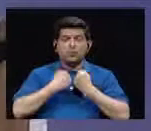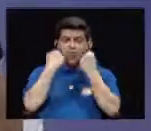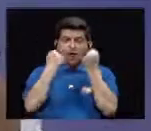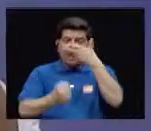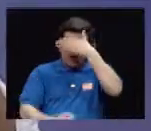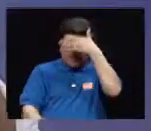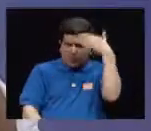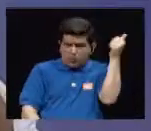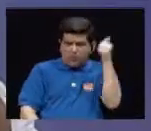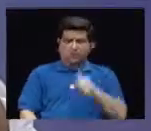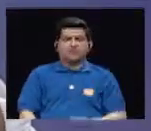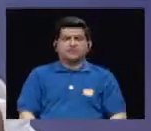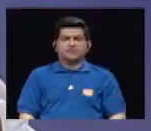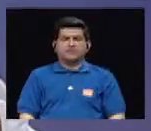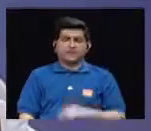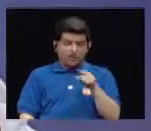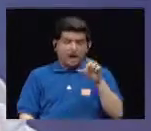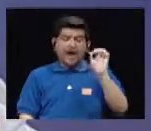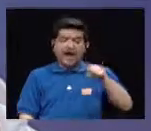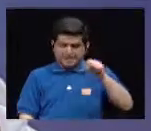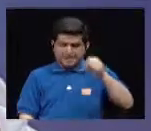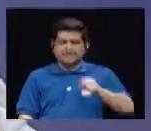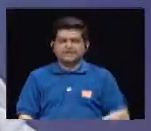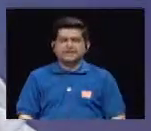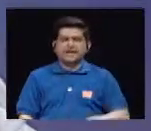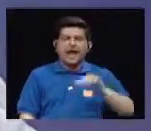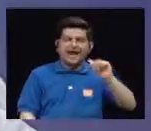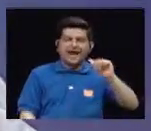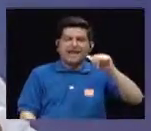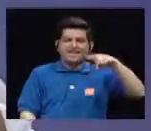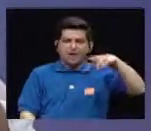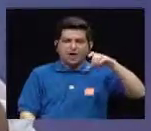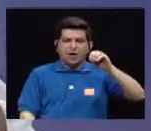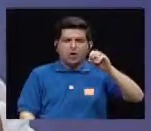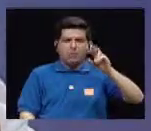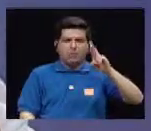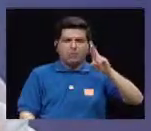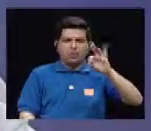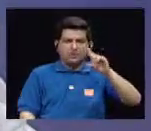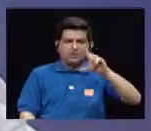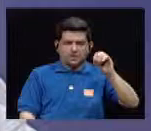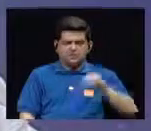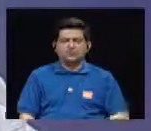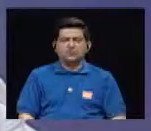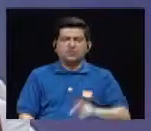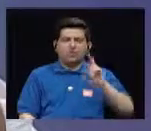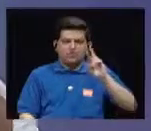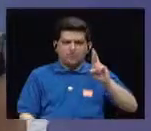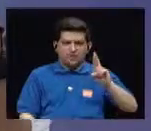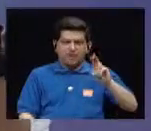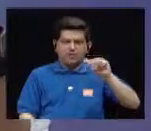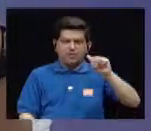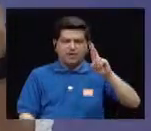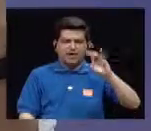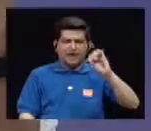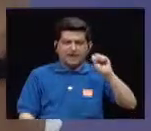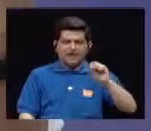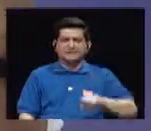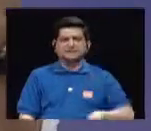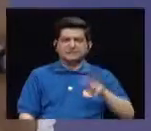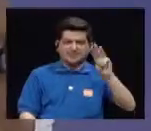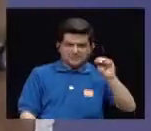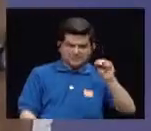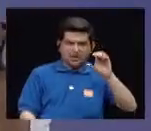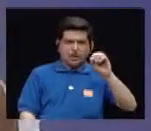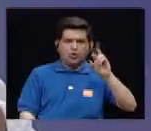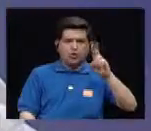Héroe Olvidado, ahí sí estamos Alejandra Portillo, está don Raúl Arias, está Mauricio Ortiz, ¿verdad?